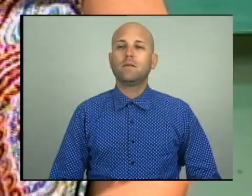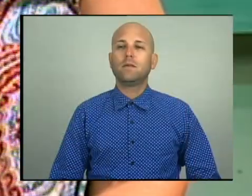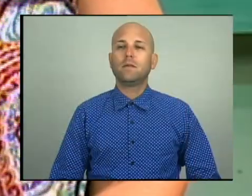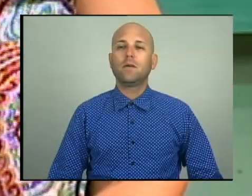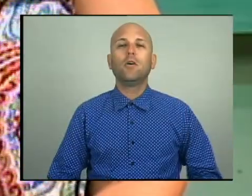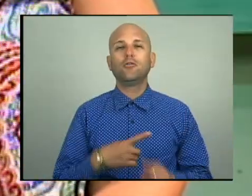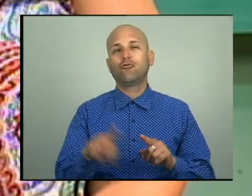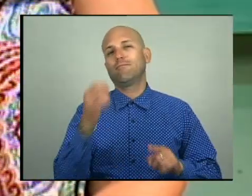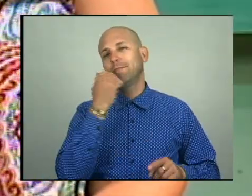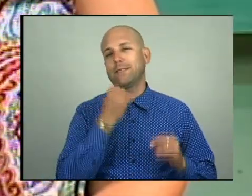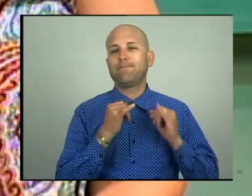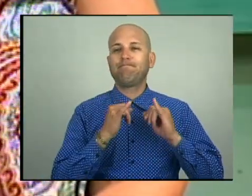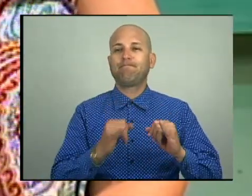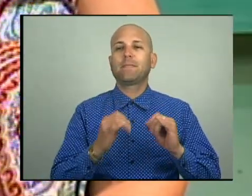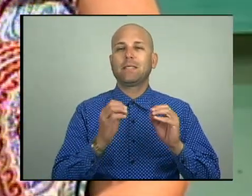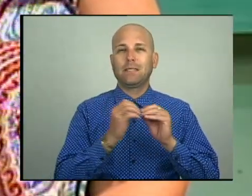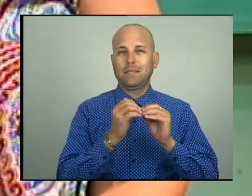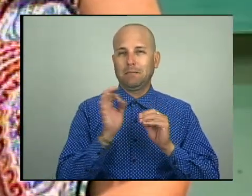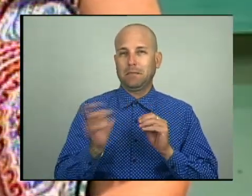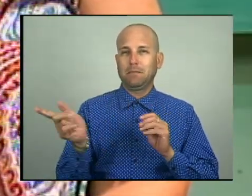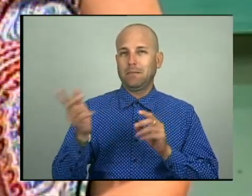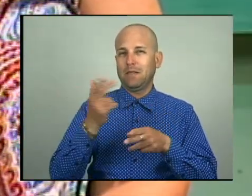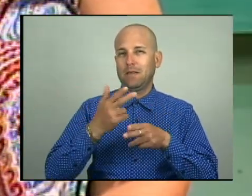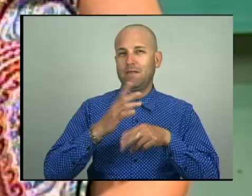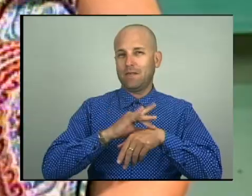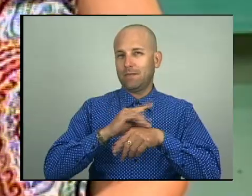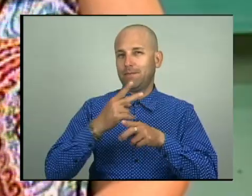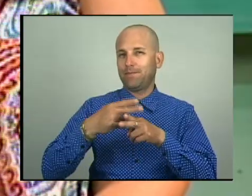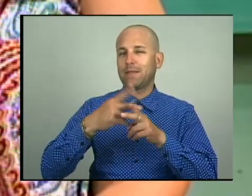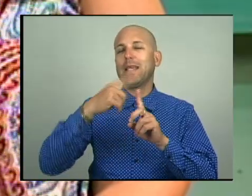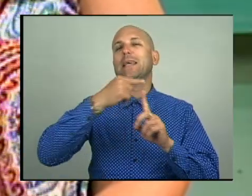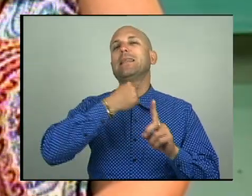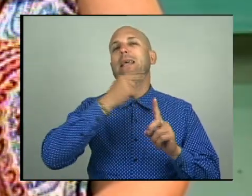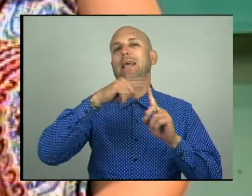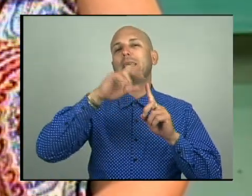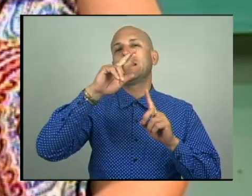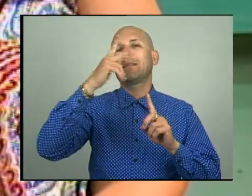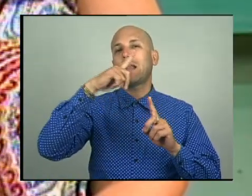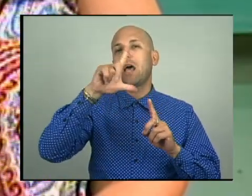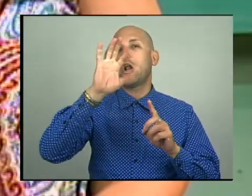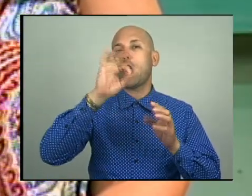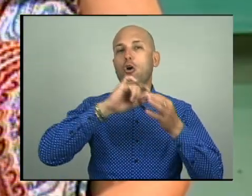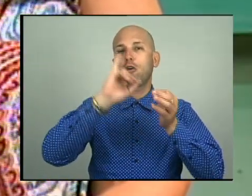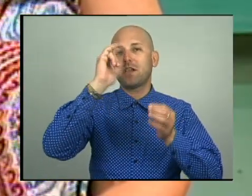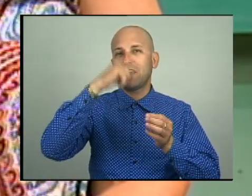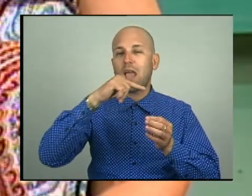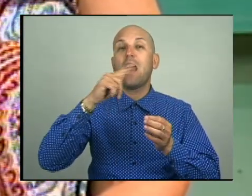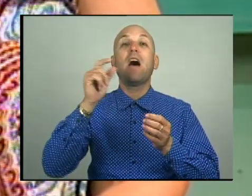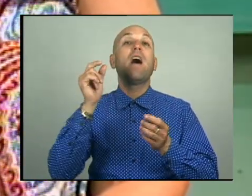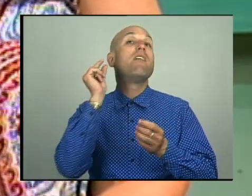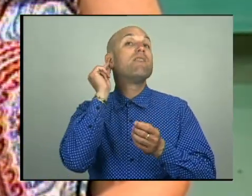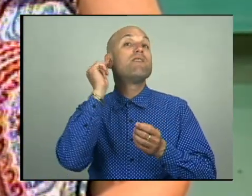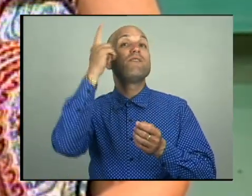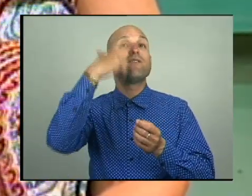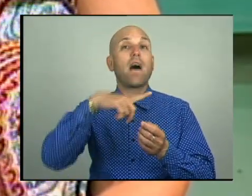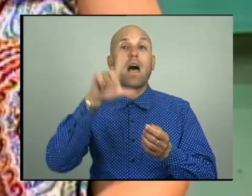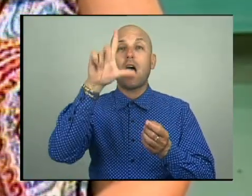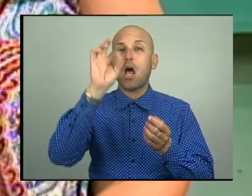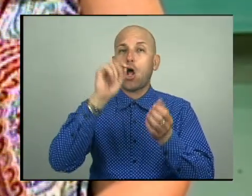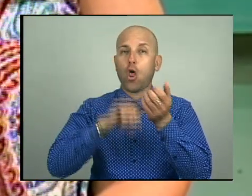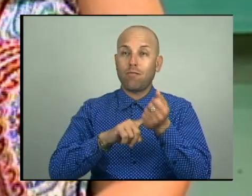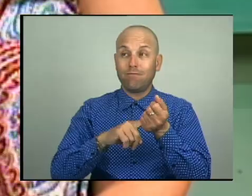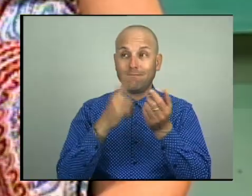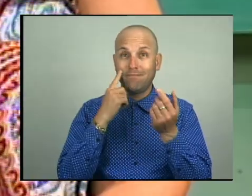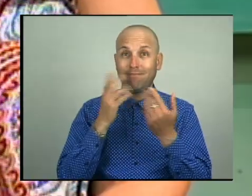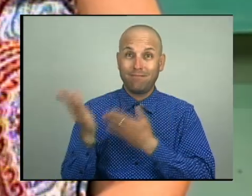Continuamos conversando acerca de la tetralogía de Fallot. Ya en el material veíamos algunos aspectos que tienen que ver con el diagnóstico.